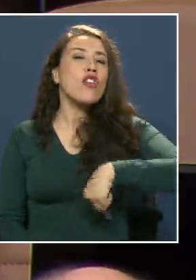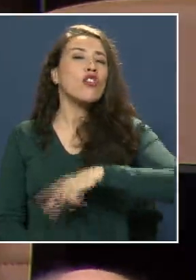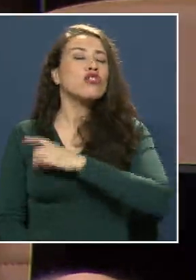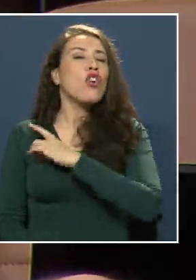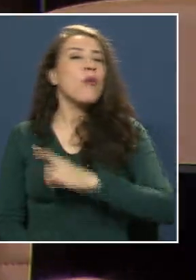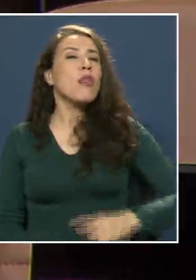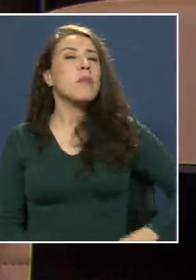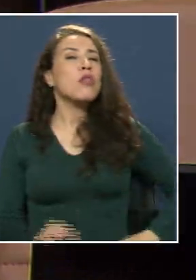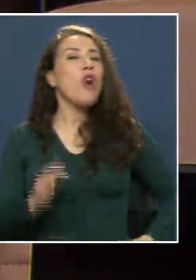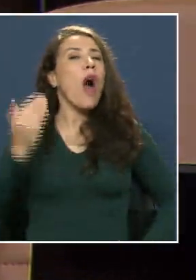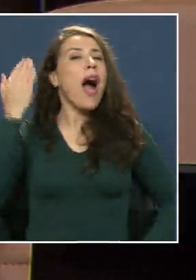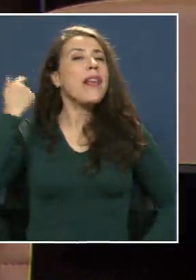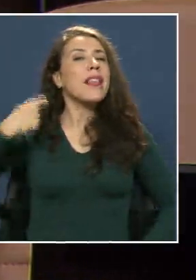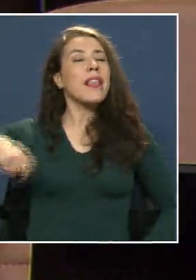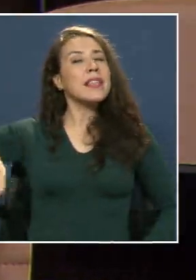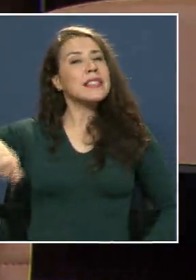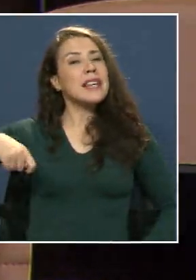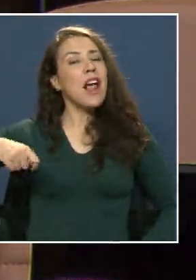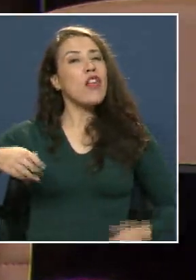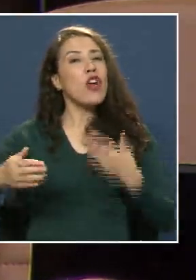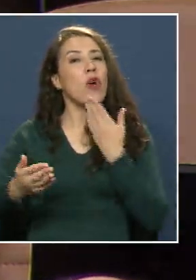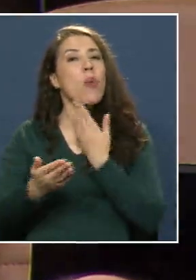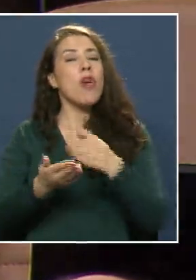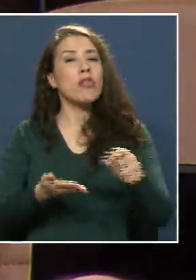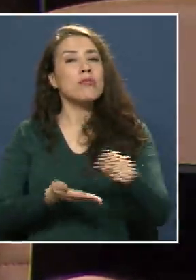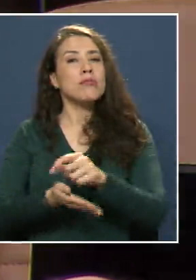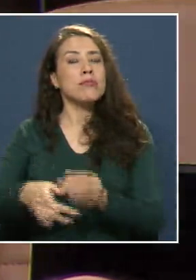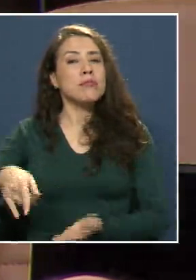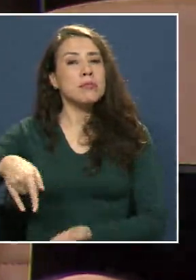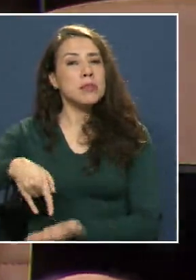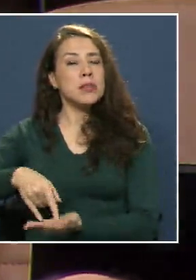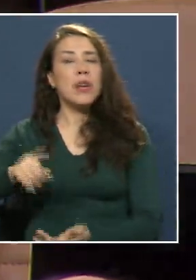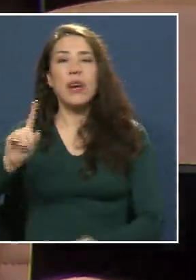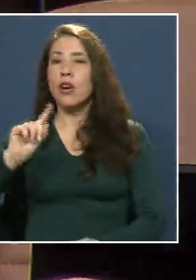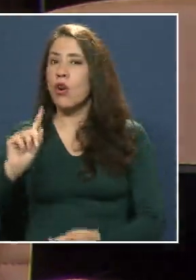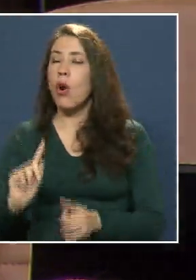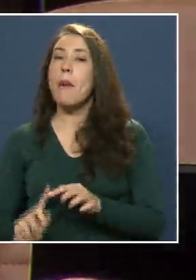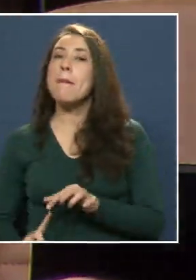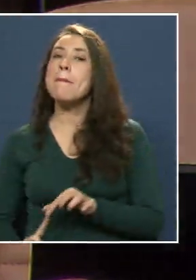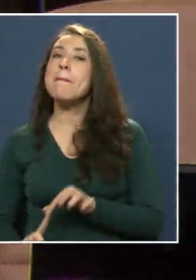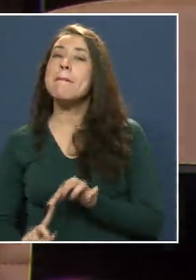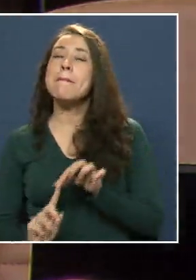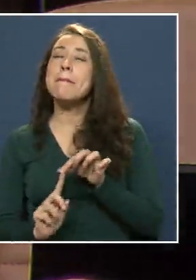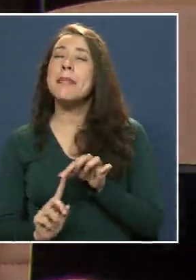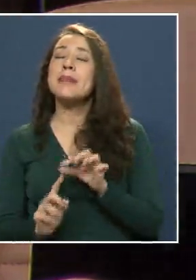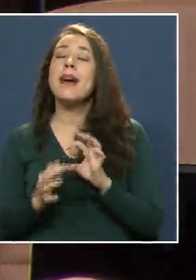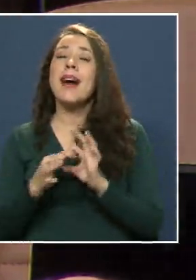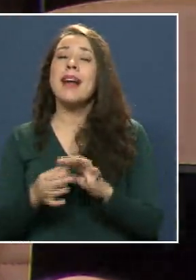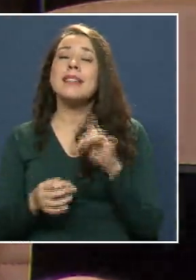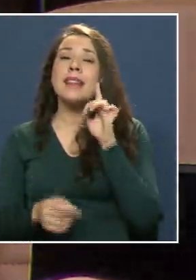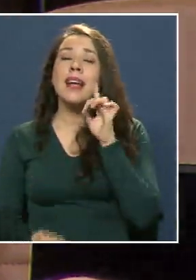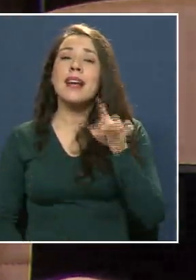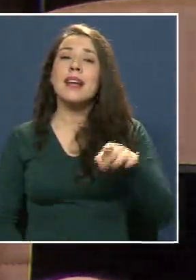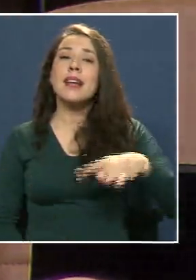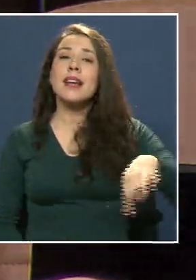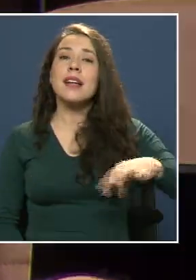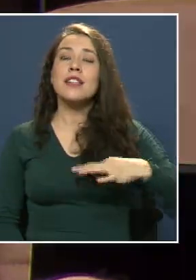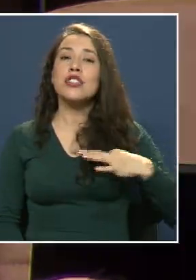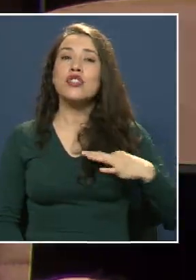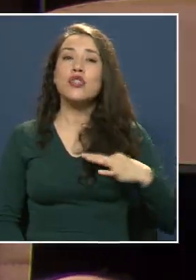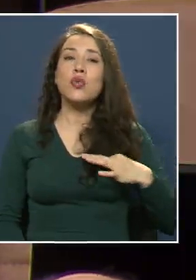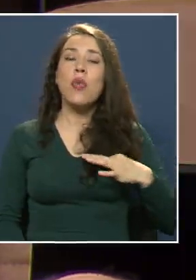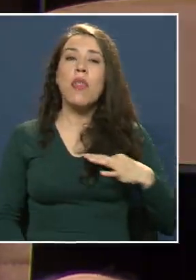parlamentarios o anteriormente de los senadores que lo presentaron, sino que principalmente de aquellos ciudadanos,